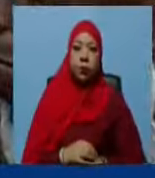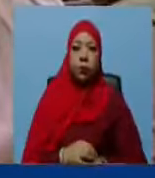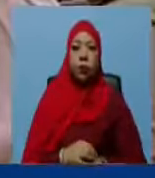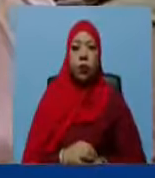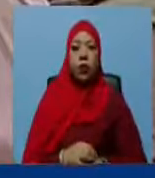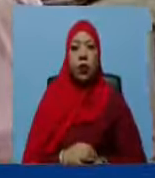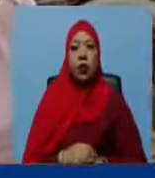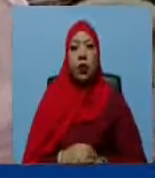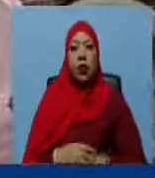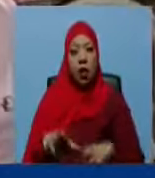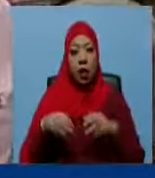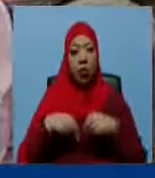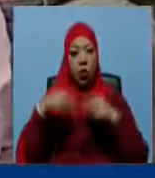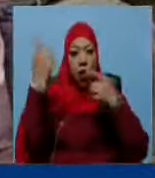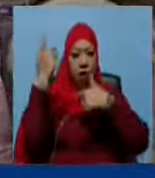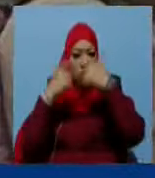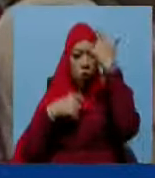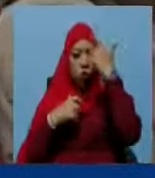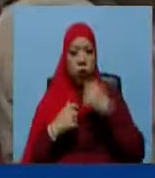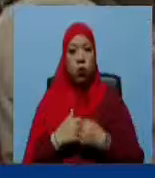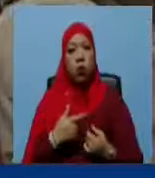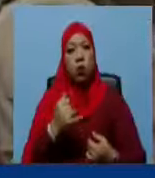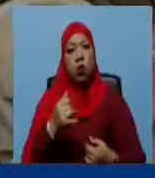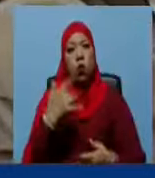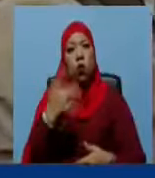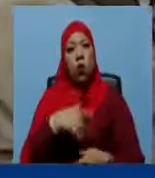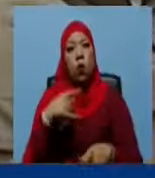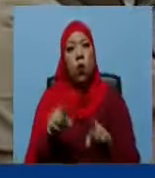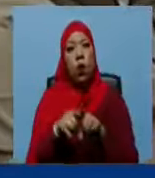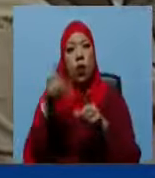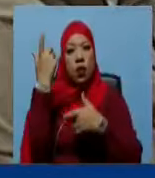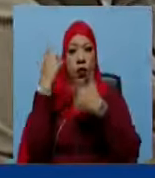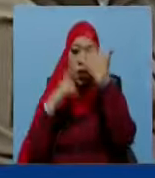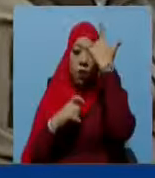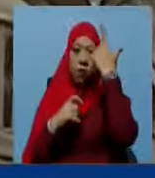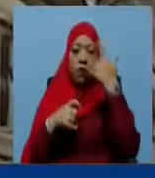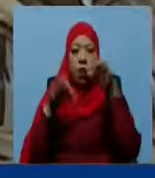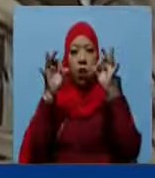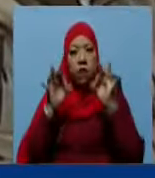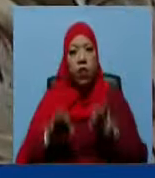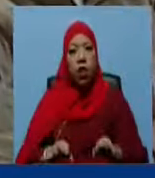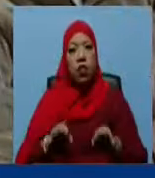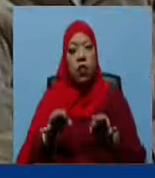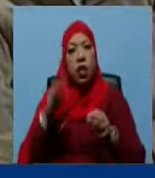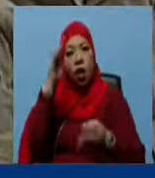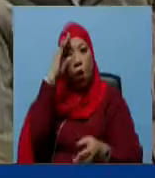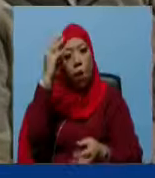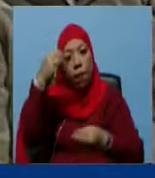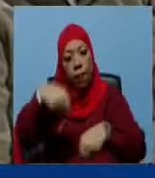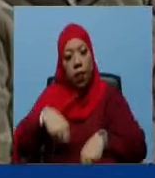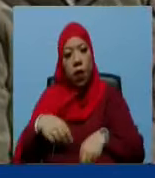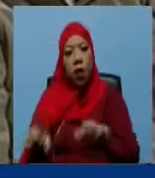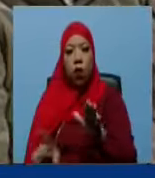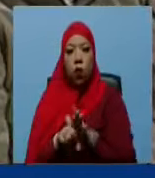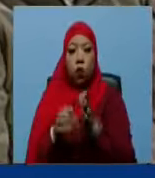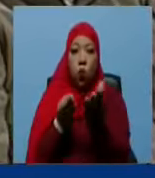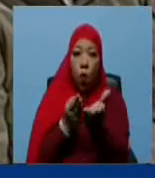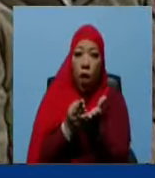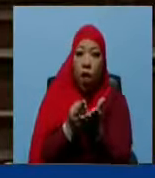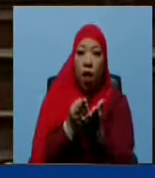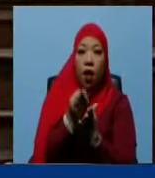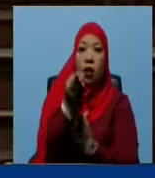El que se asuma chavista tiene que ser como Chávez. Firme, coherente, leal,